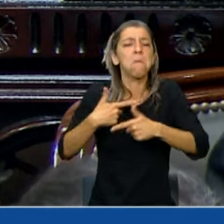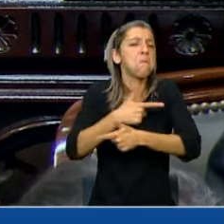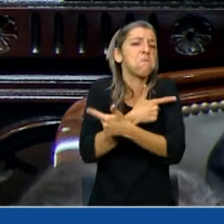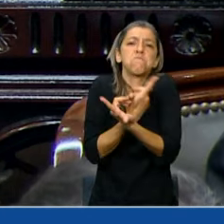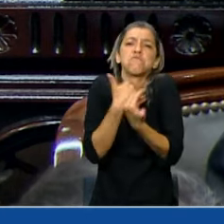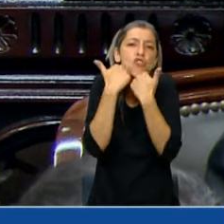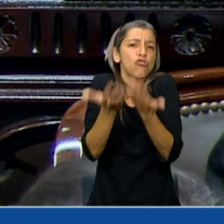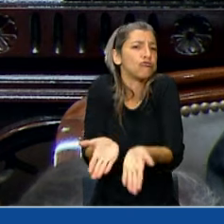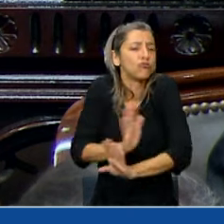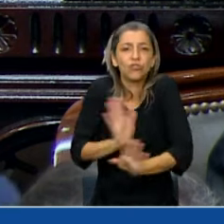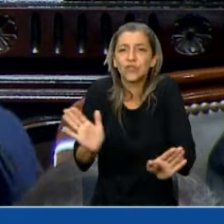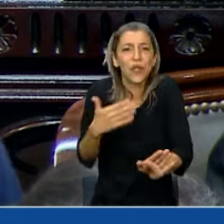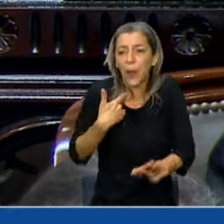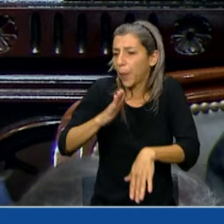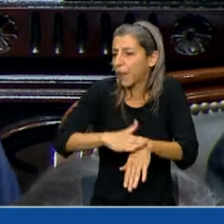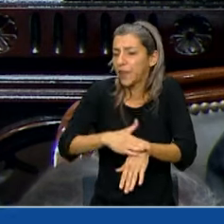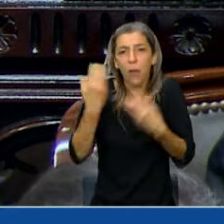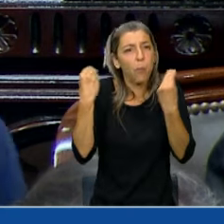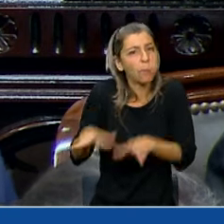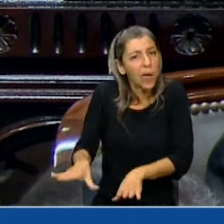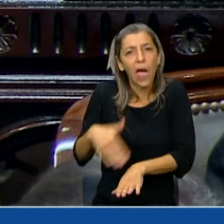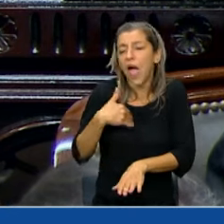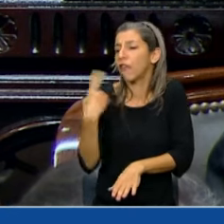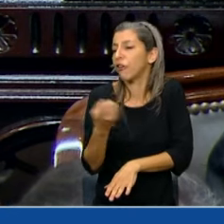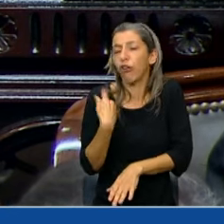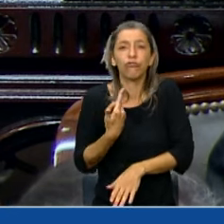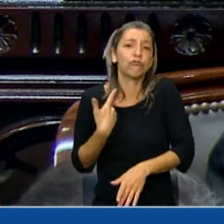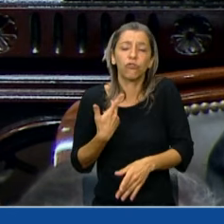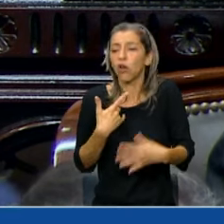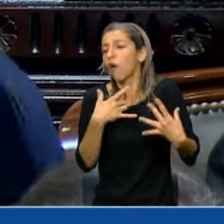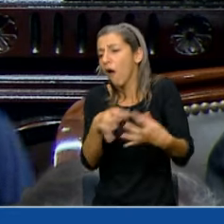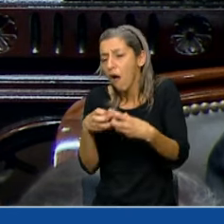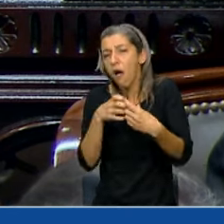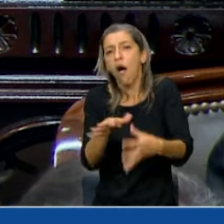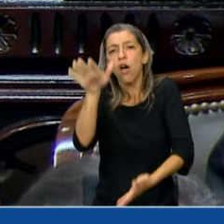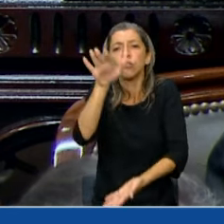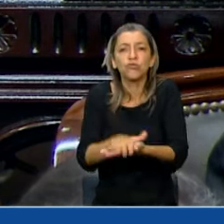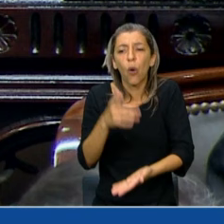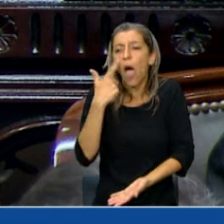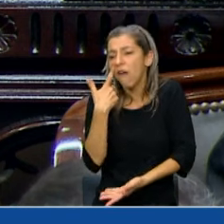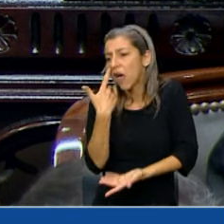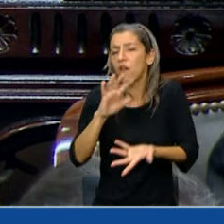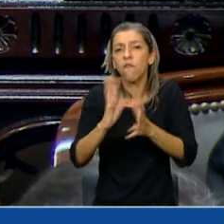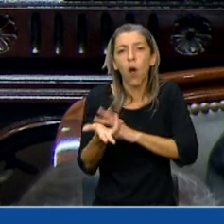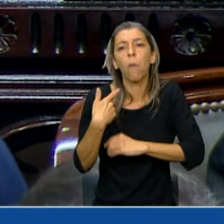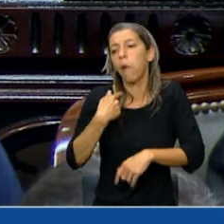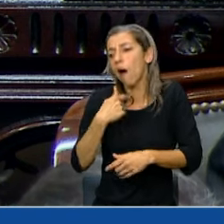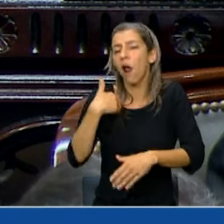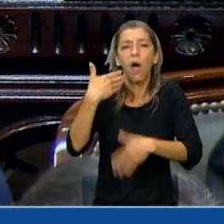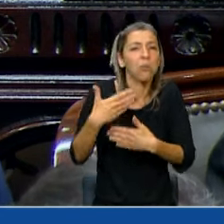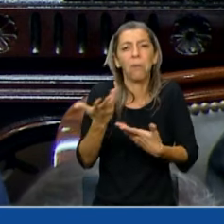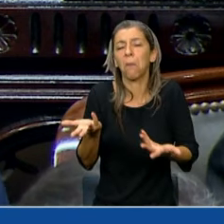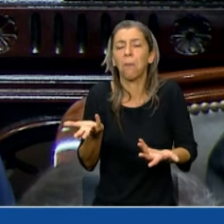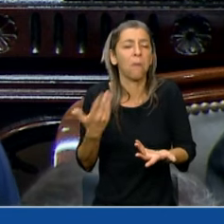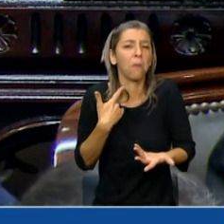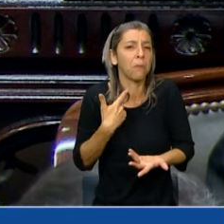nuestro tiempo y energía y Seguiremos discutiendo el subdesarrollo sustentable y administrando pobreza no se trata